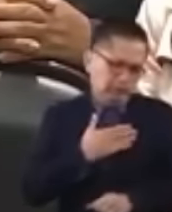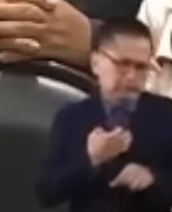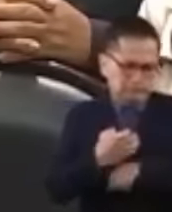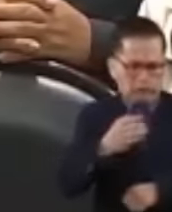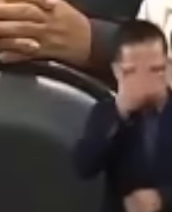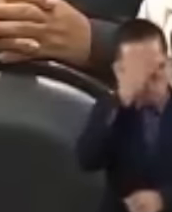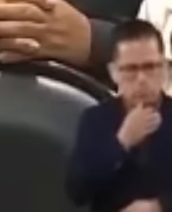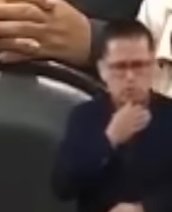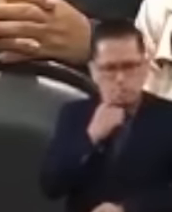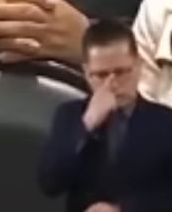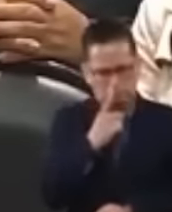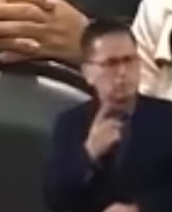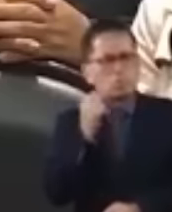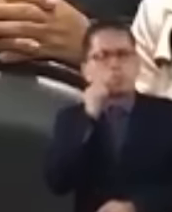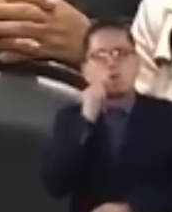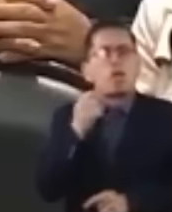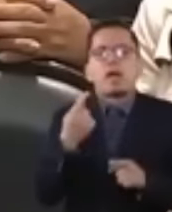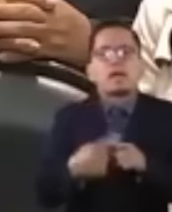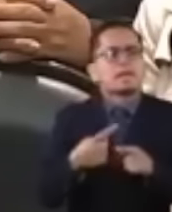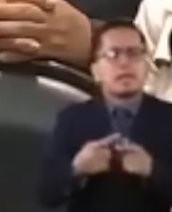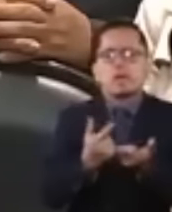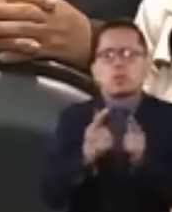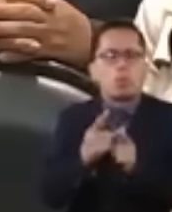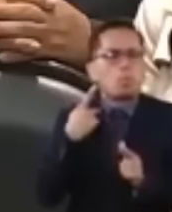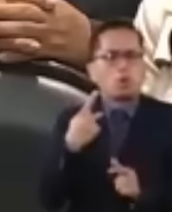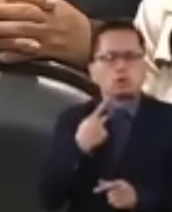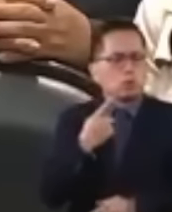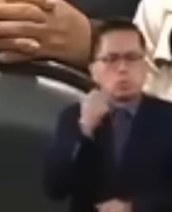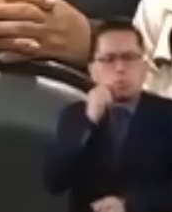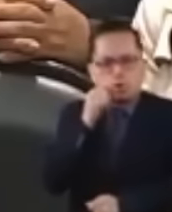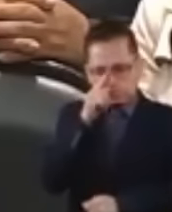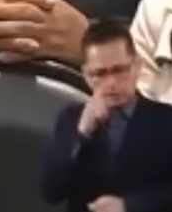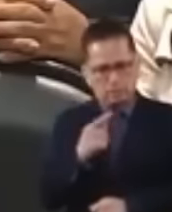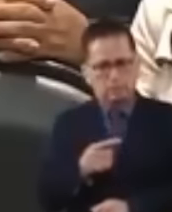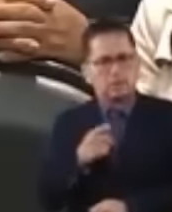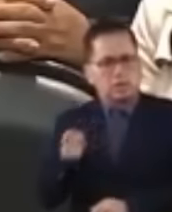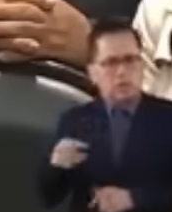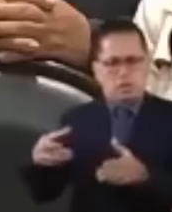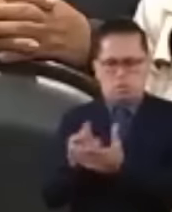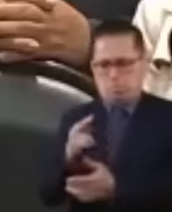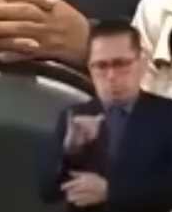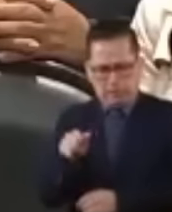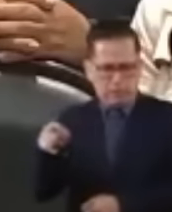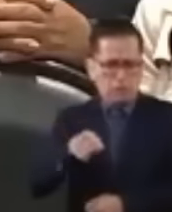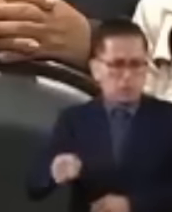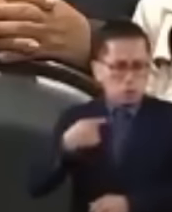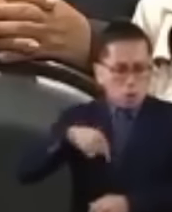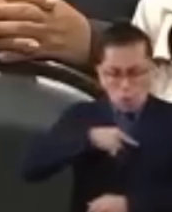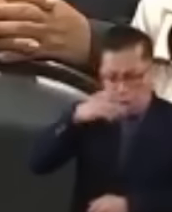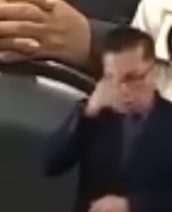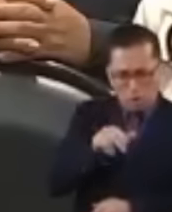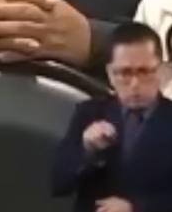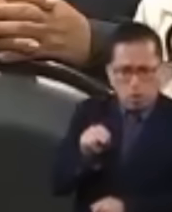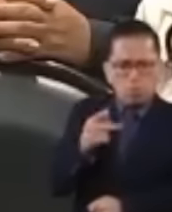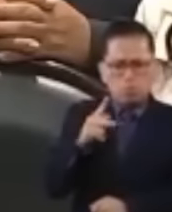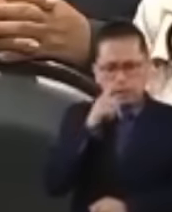partidistas, más allá que no estemos de acuerdo con el último reducto del PRI, diputado. Concluyo, presidente,